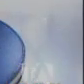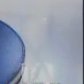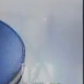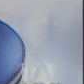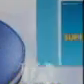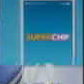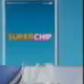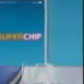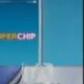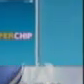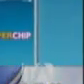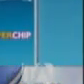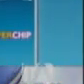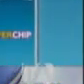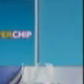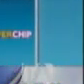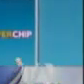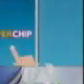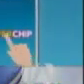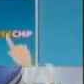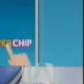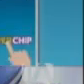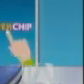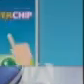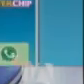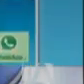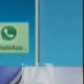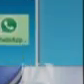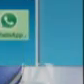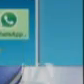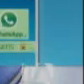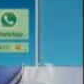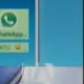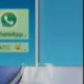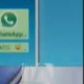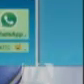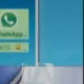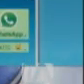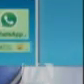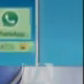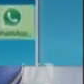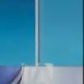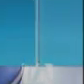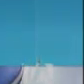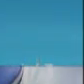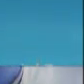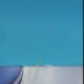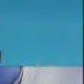semana. Esté pendiente de nuestras próximas entregas informativas de 24 horas a través de Teleamazonas.